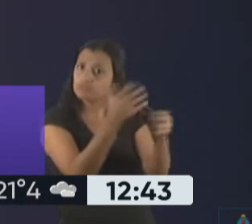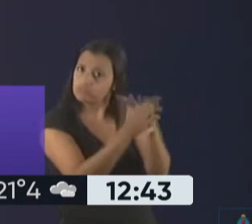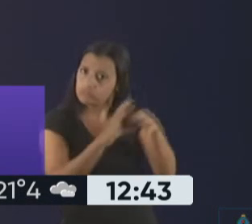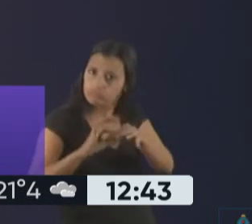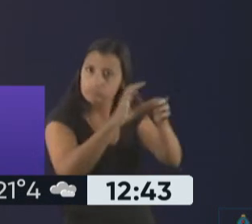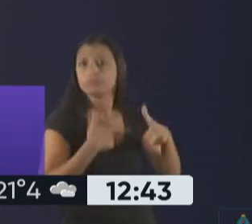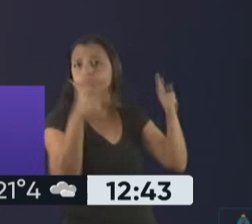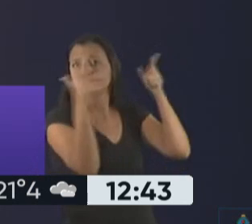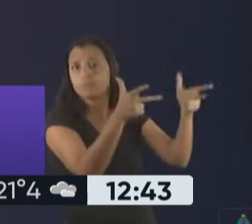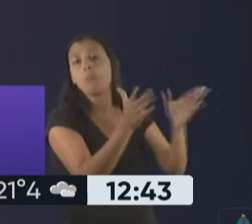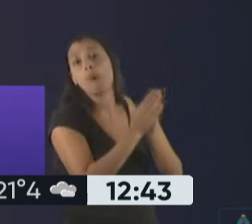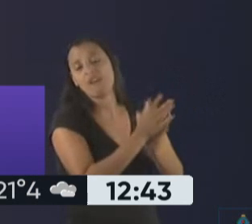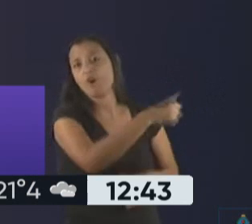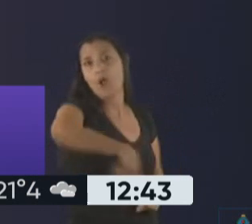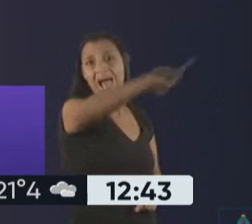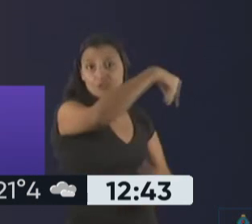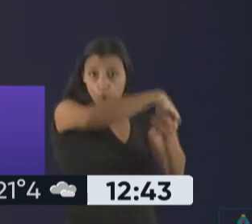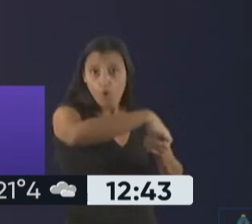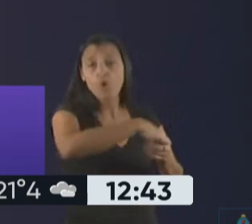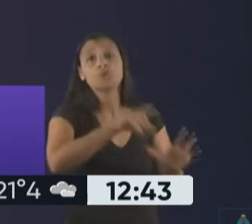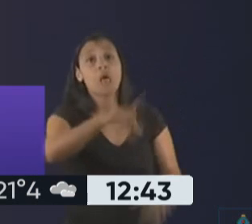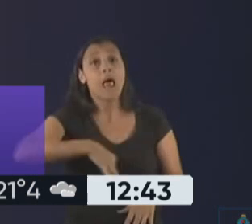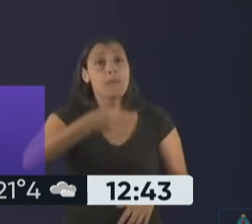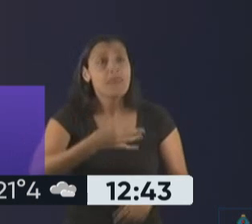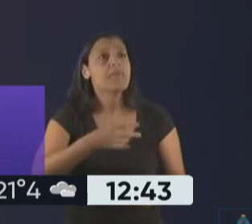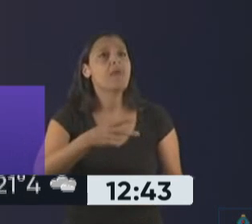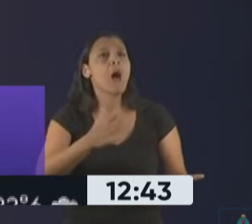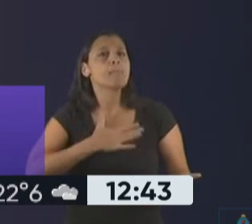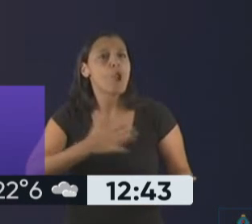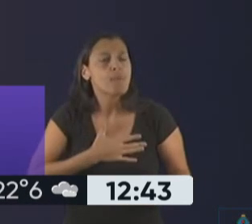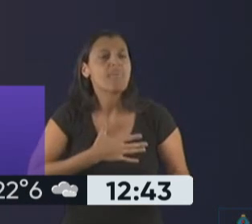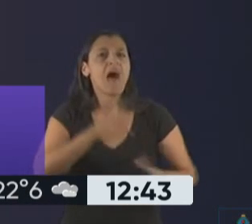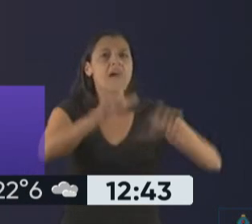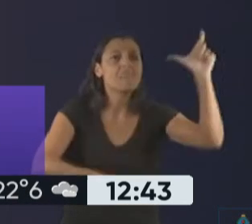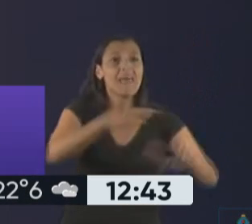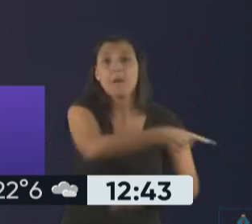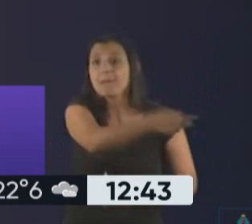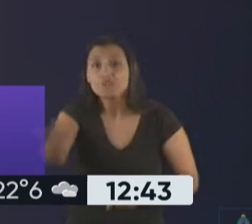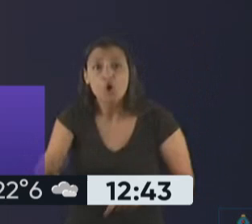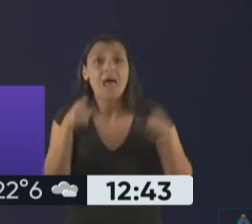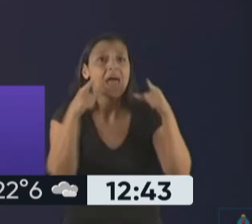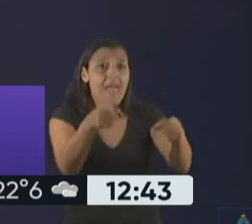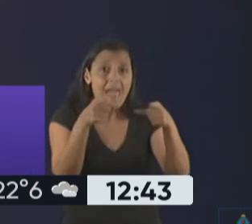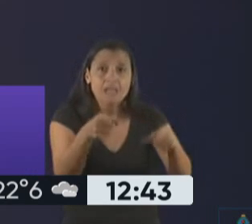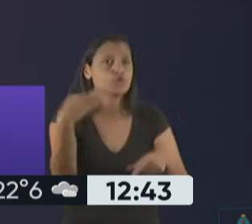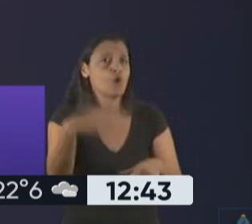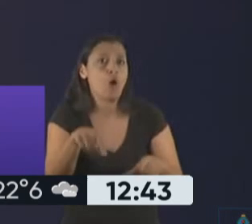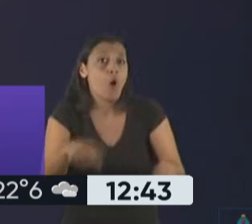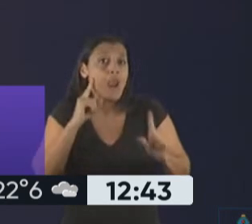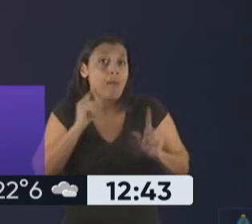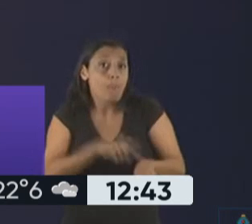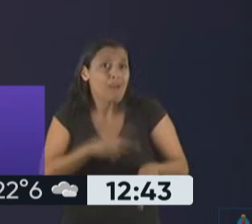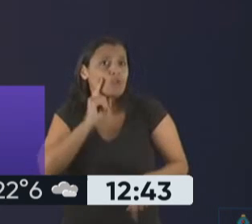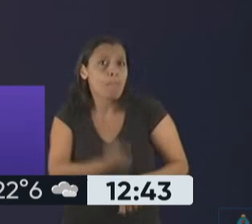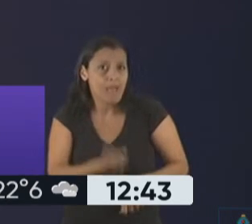a decir, señores, la vida, la propiedad de la gente está en riesgo,